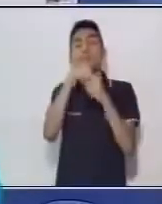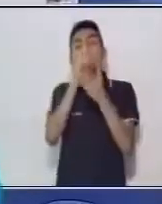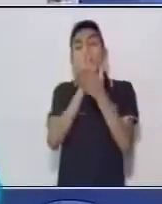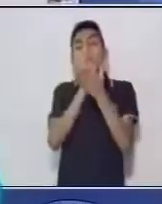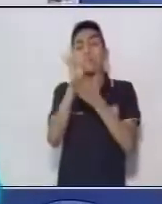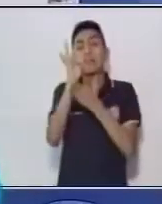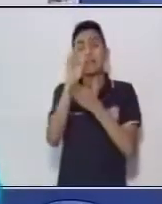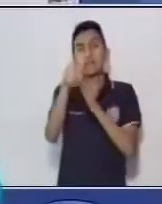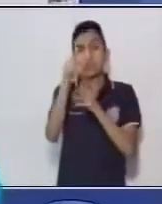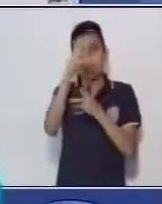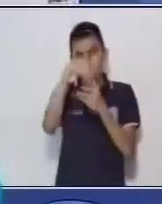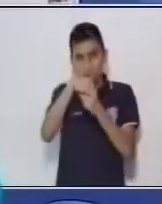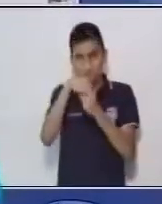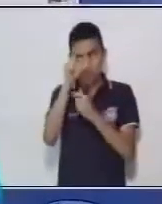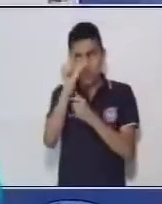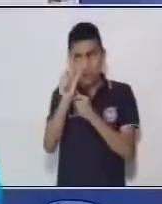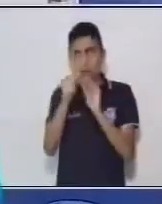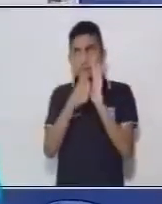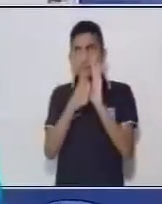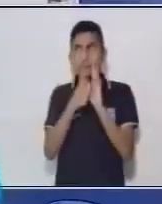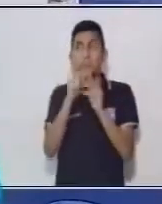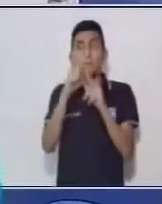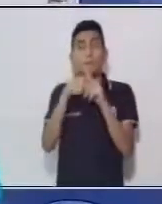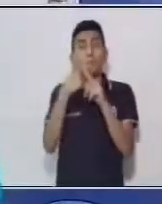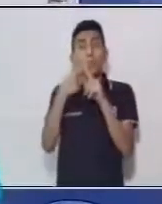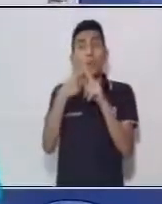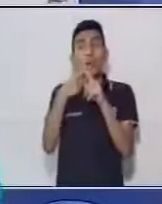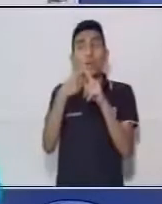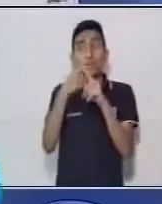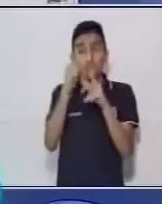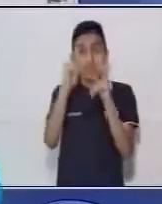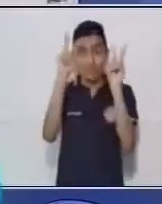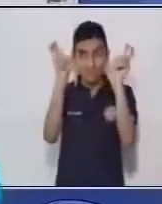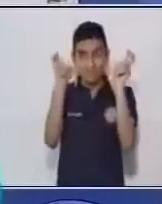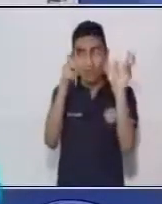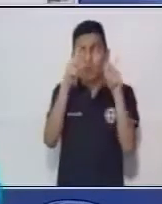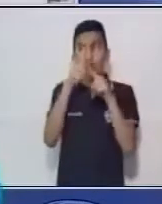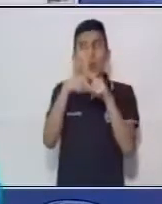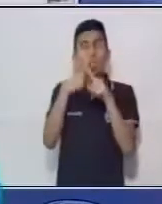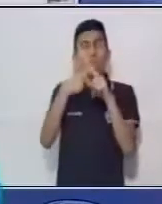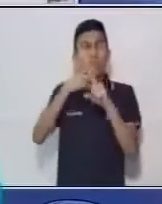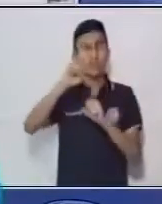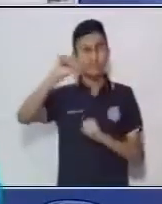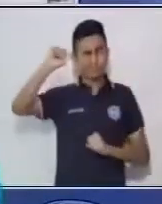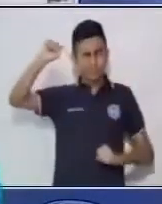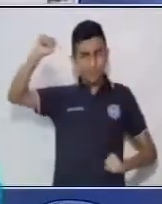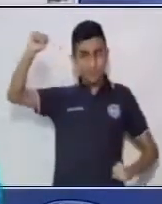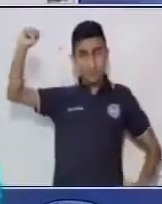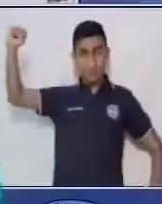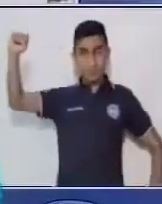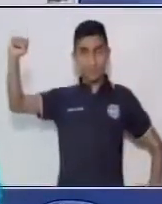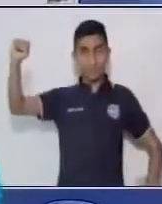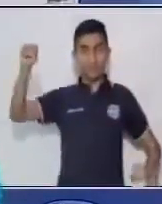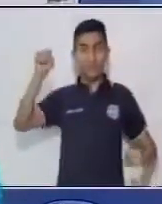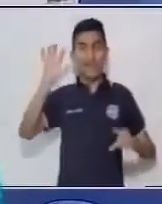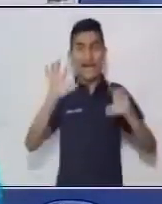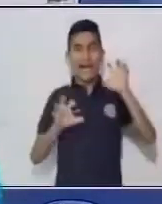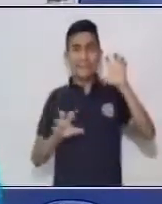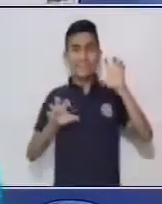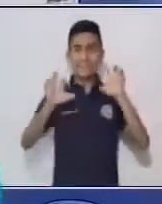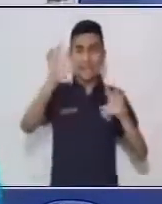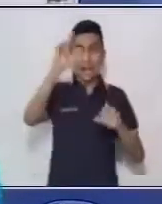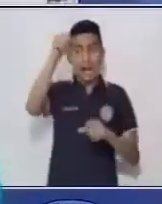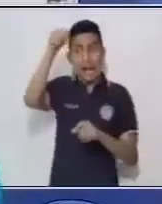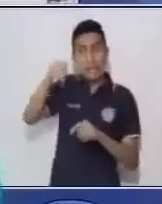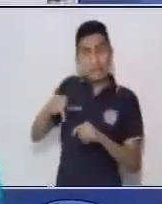Augusto Monterroso. Cuando despertó, el dinosaurio todavía estaba allí. Ahora